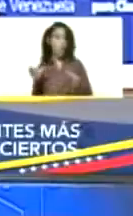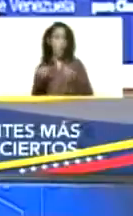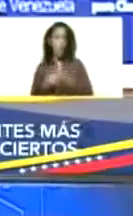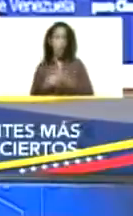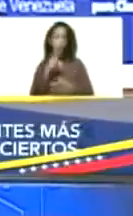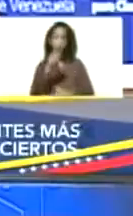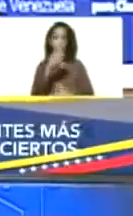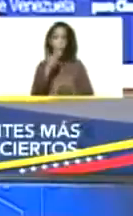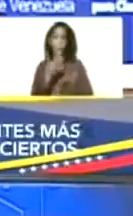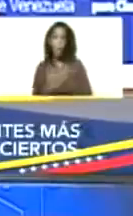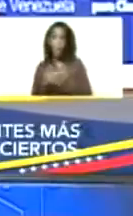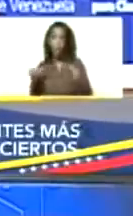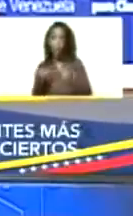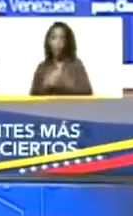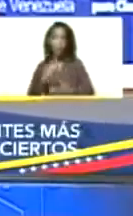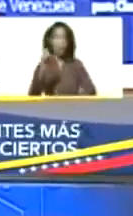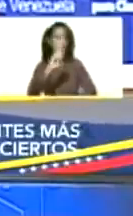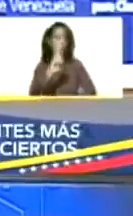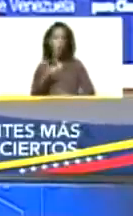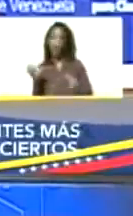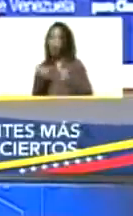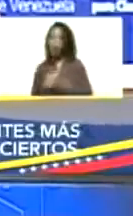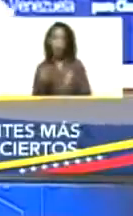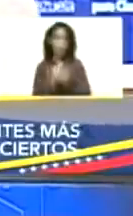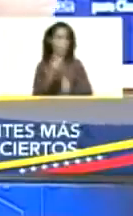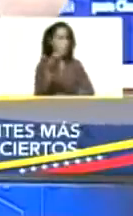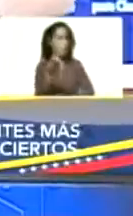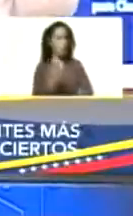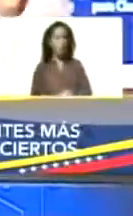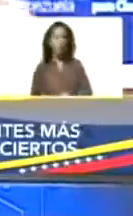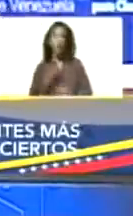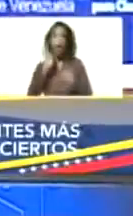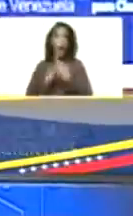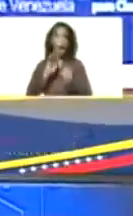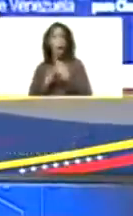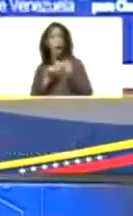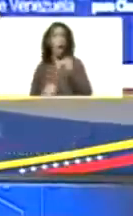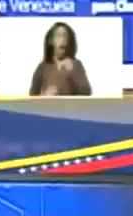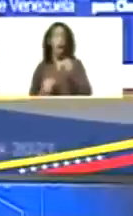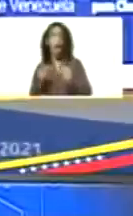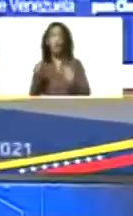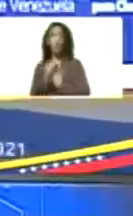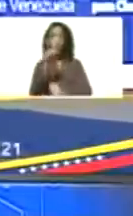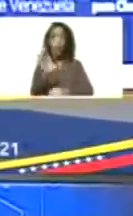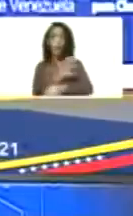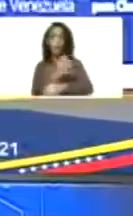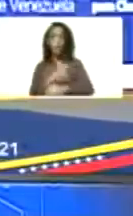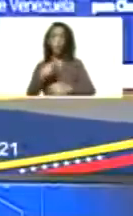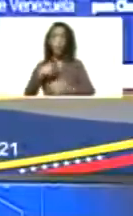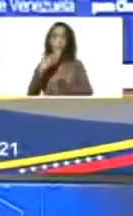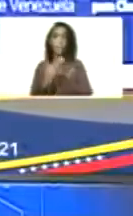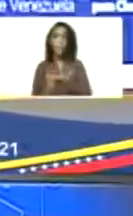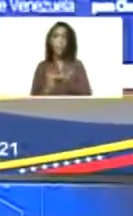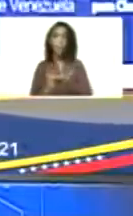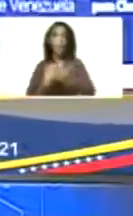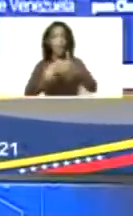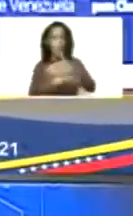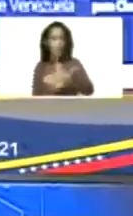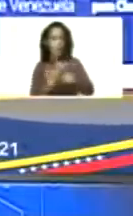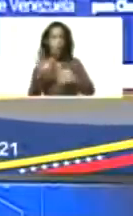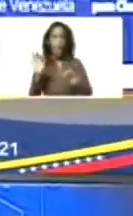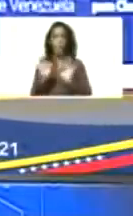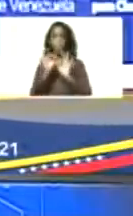pediste una reunión. No me voy a reunir contigo. Canta tus canciones. Ahora yo le pido a todos los que vayan a los